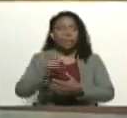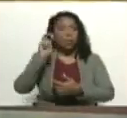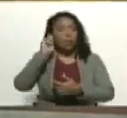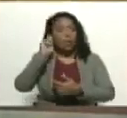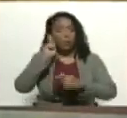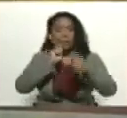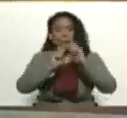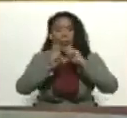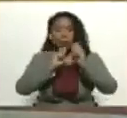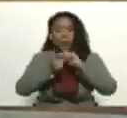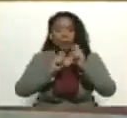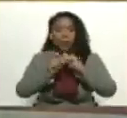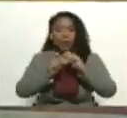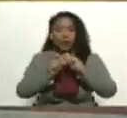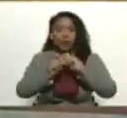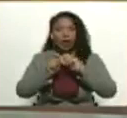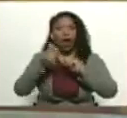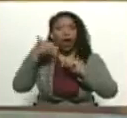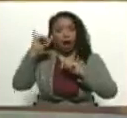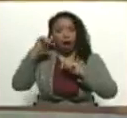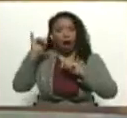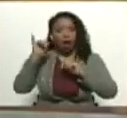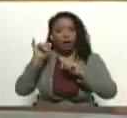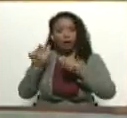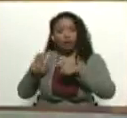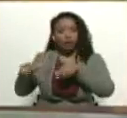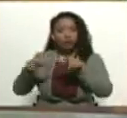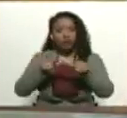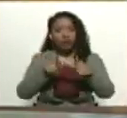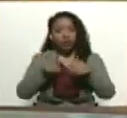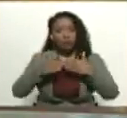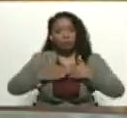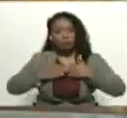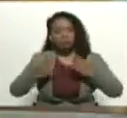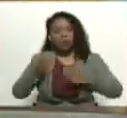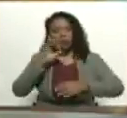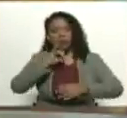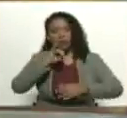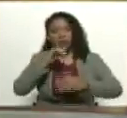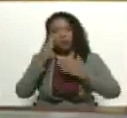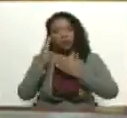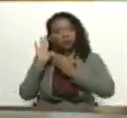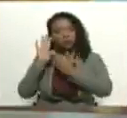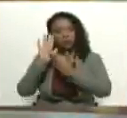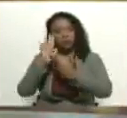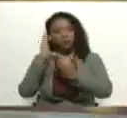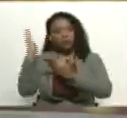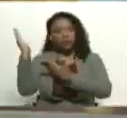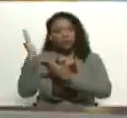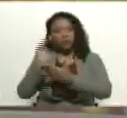Arizmendi. María José Solórzano se encuentra en el lugar y nos ofrece detalles. Adelante, María José.